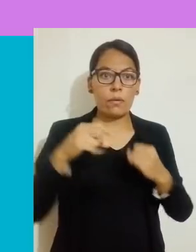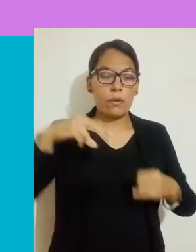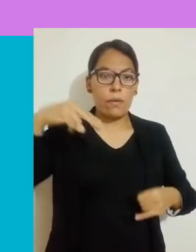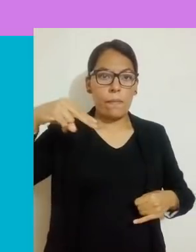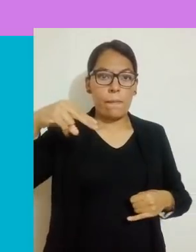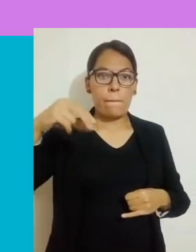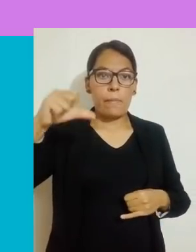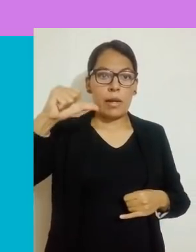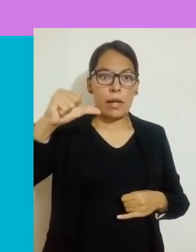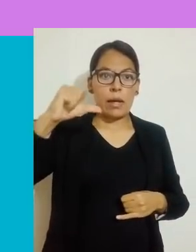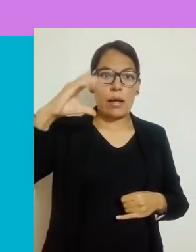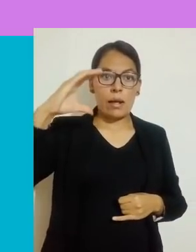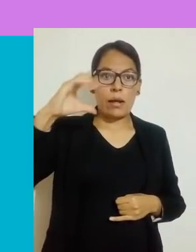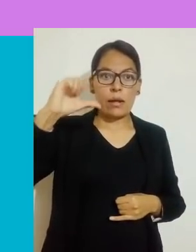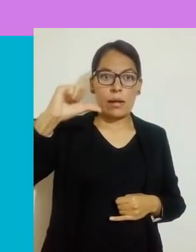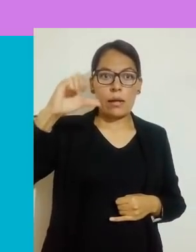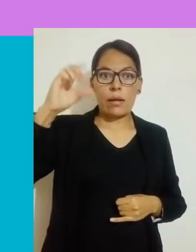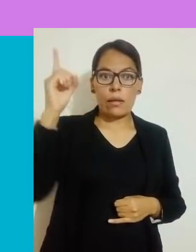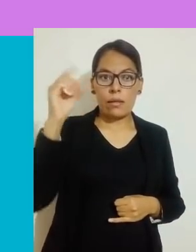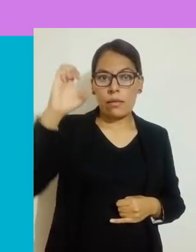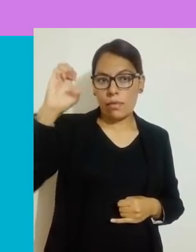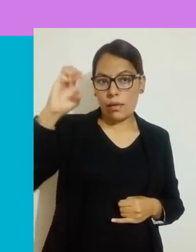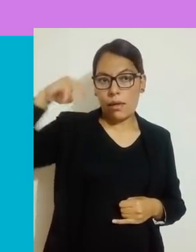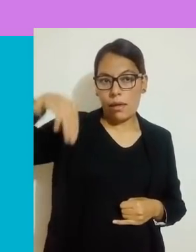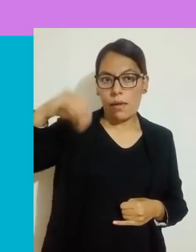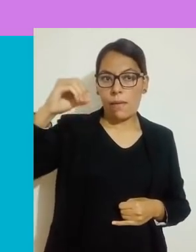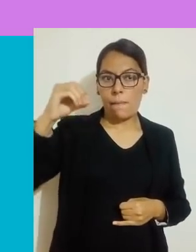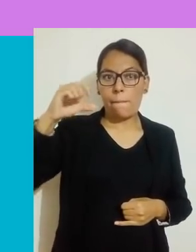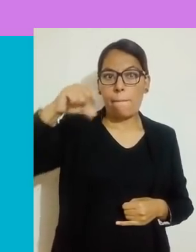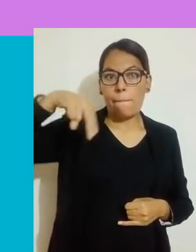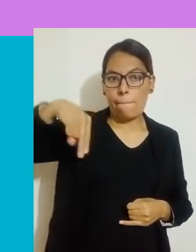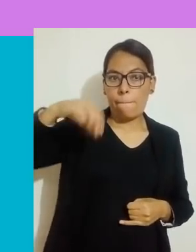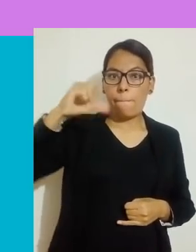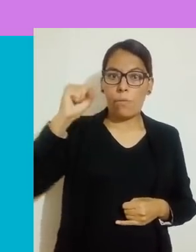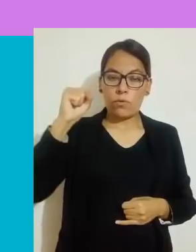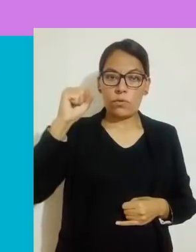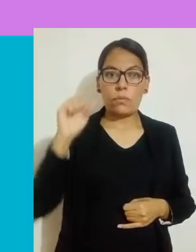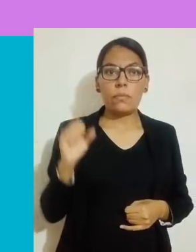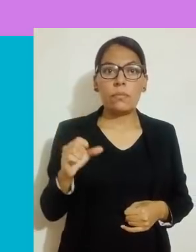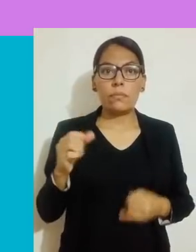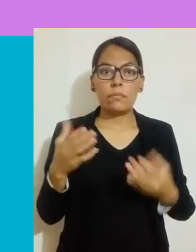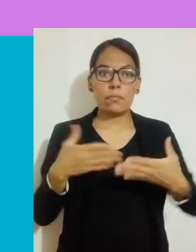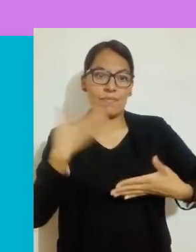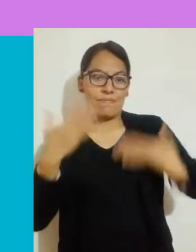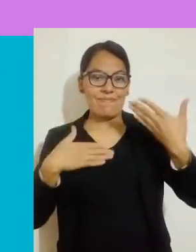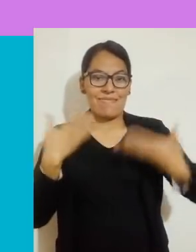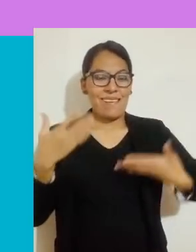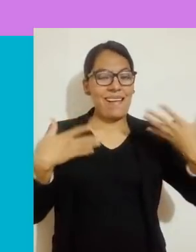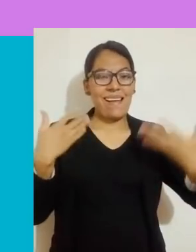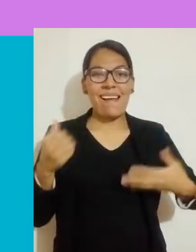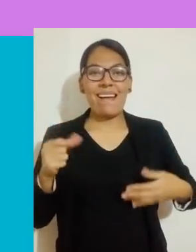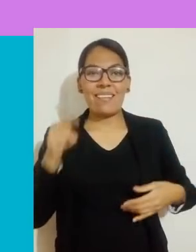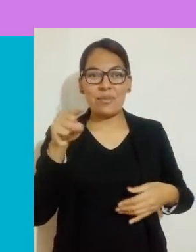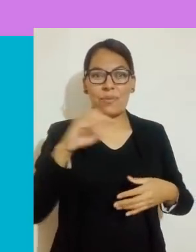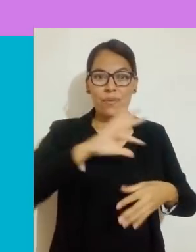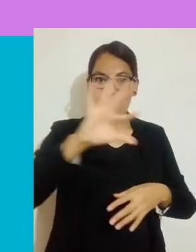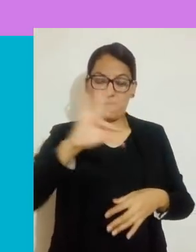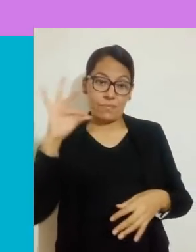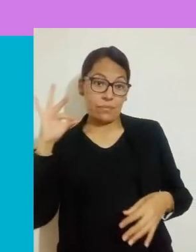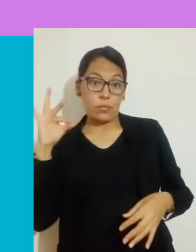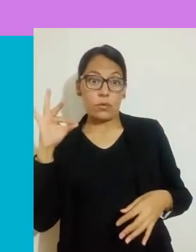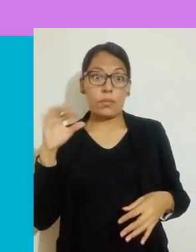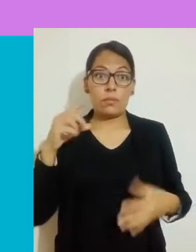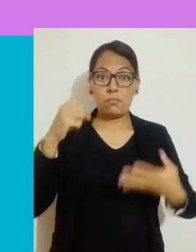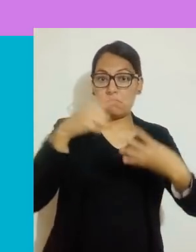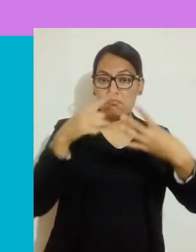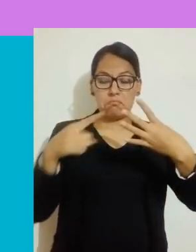contenido. Estas dos últimas tienen los tres canales y una más para los pequeños que